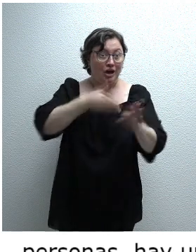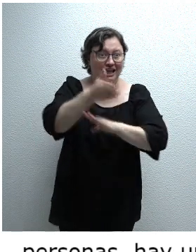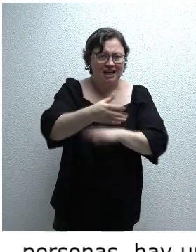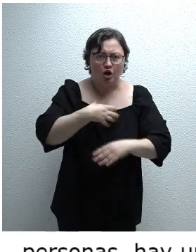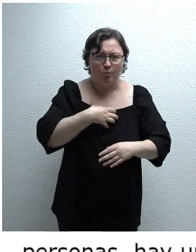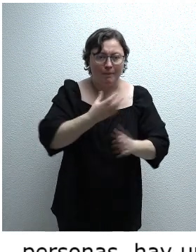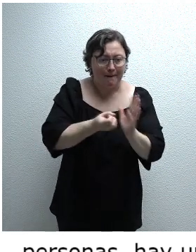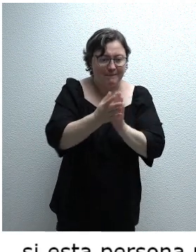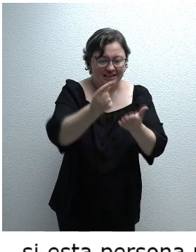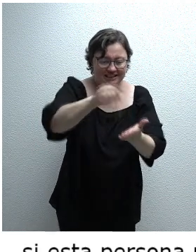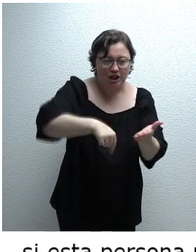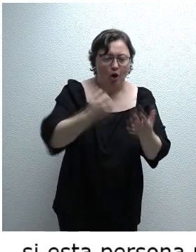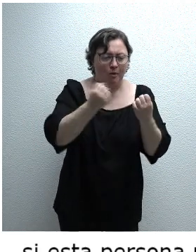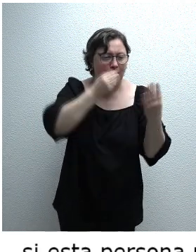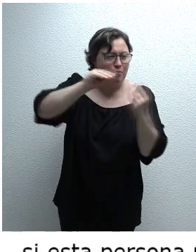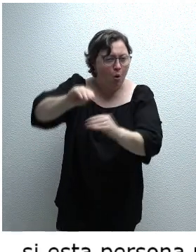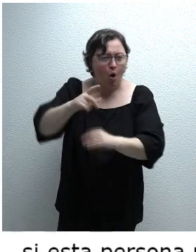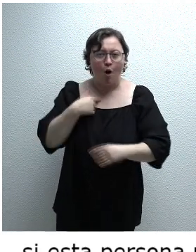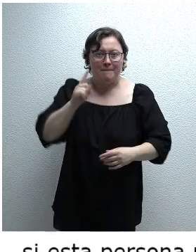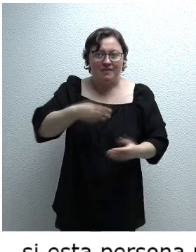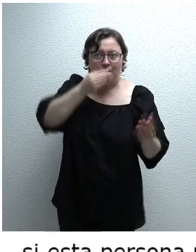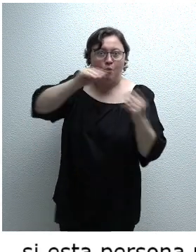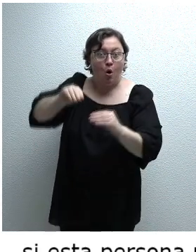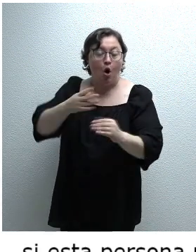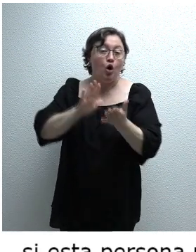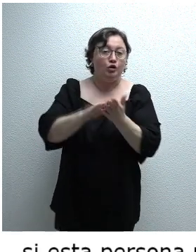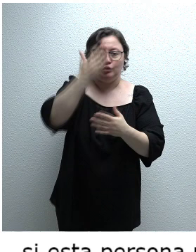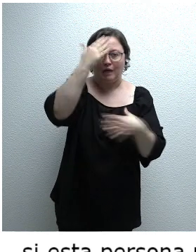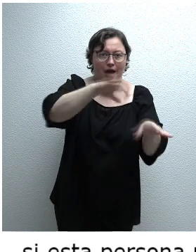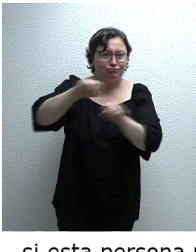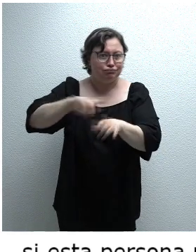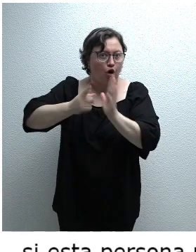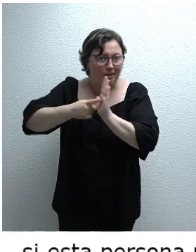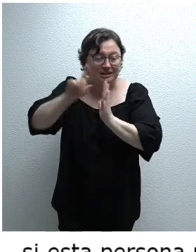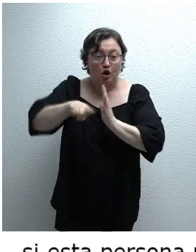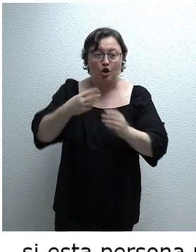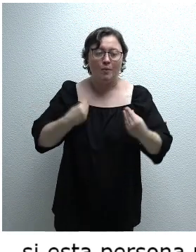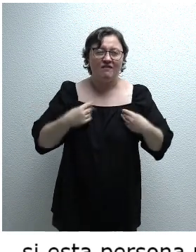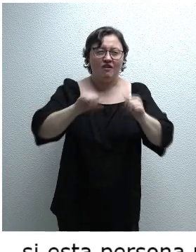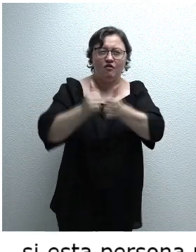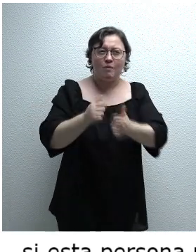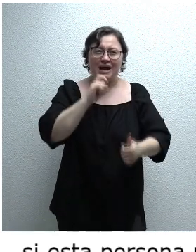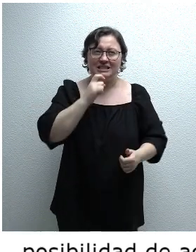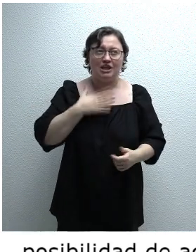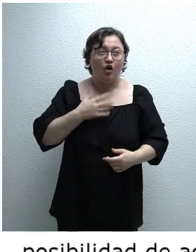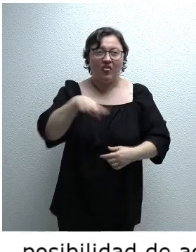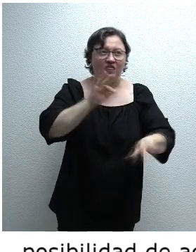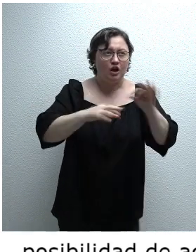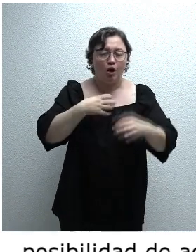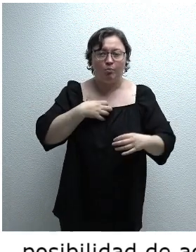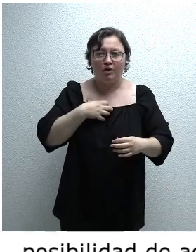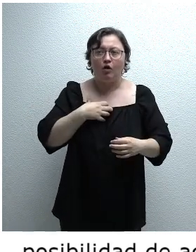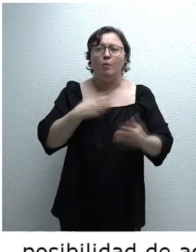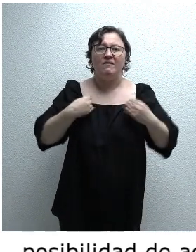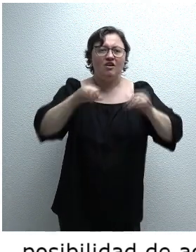por escrito, bien mediante poderes o mandatos o por una autocuratela, cómo quiero vivir yo cuando no pueda decidir, que esto yo creo